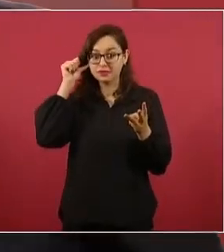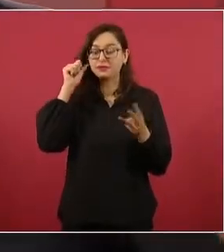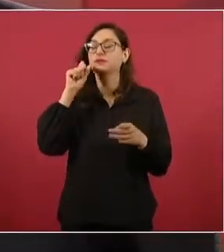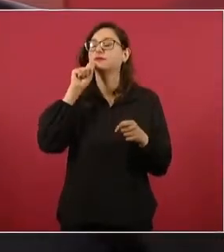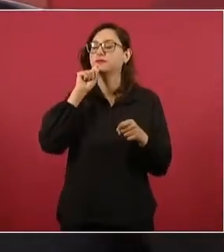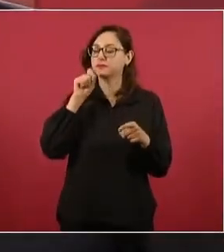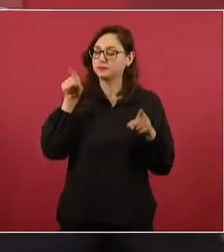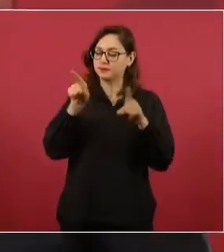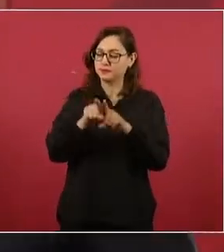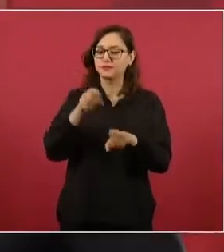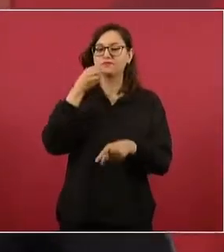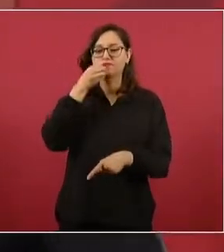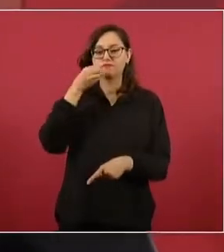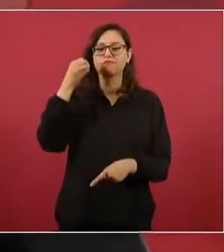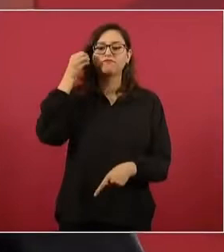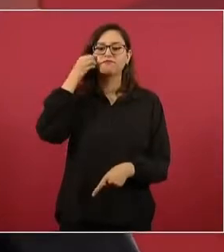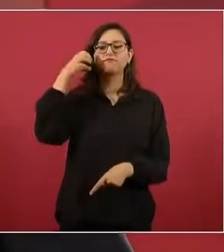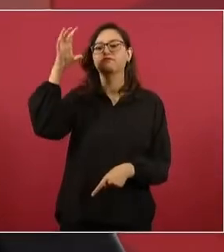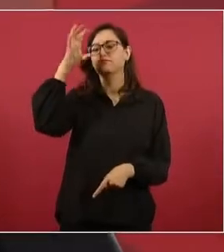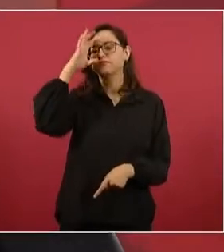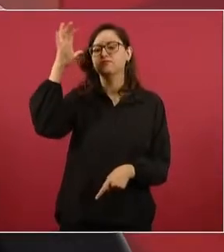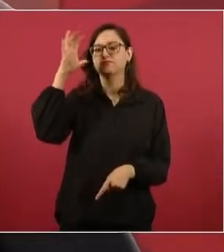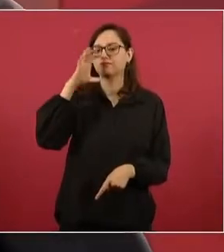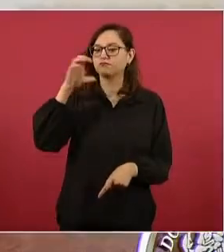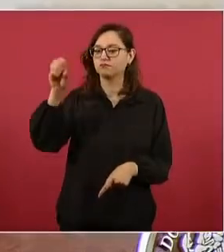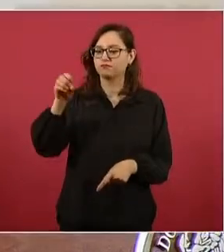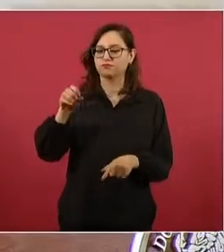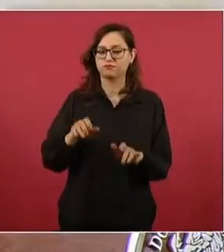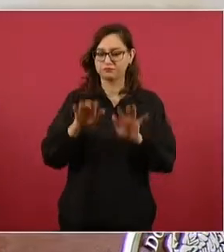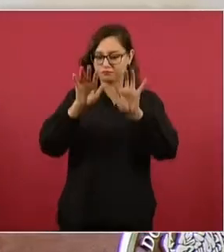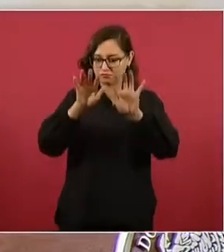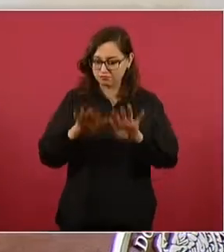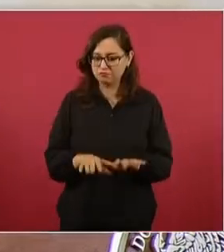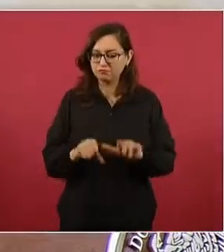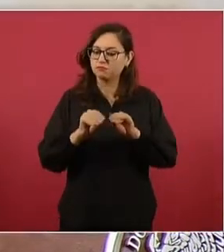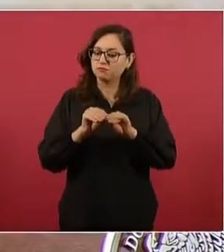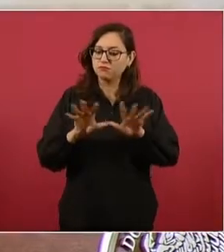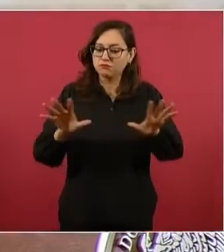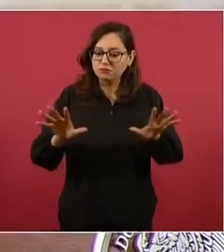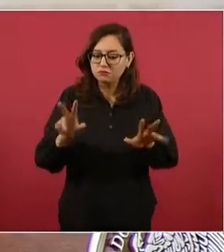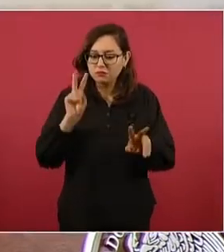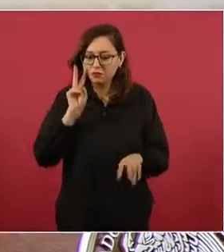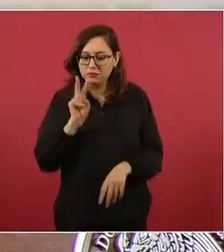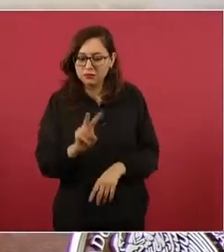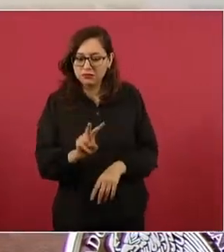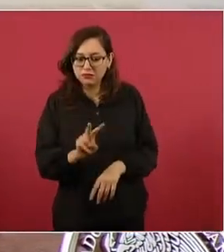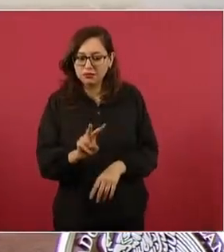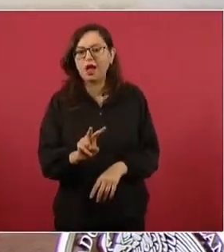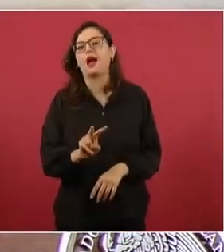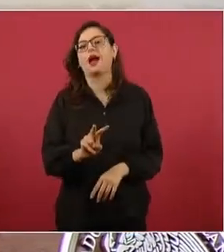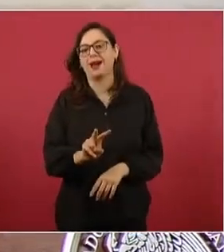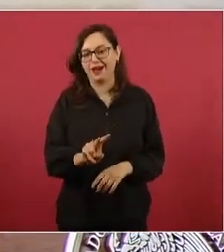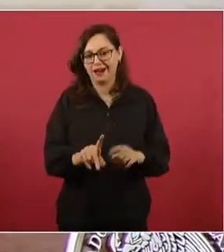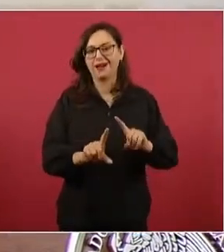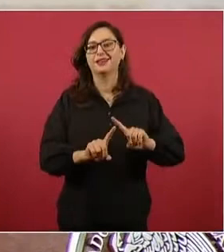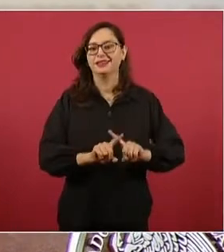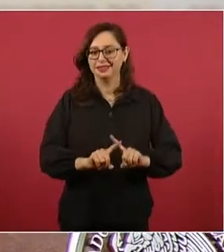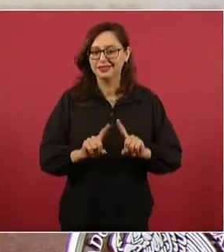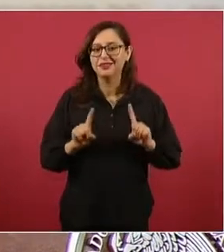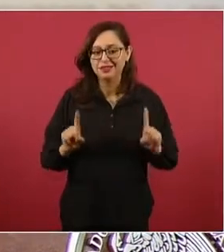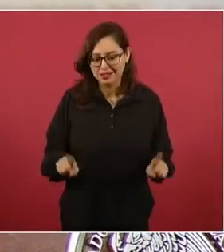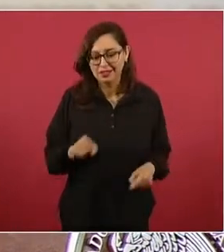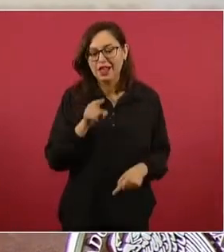Morelos, es completamente distinto, es lo más cercano